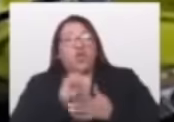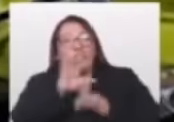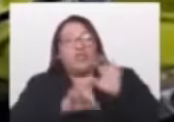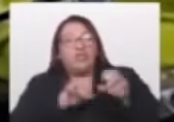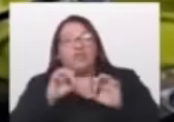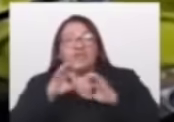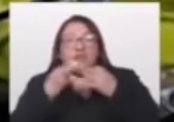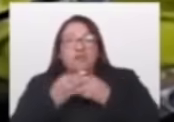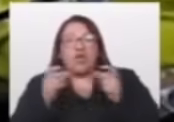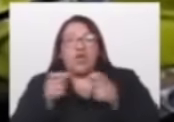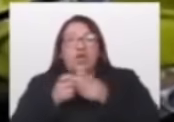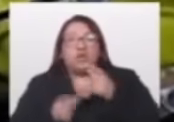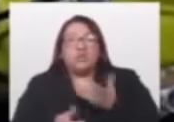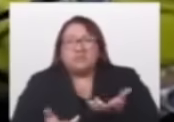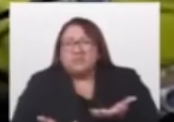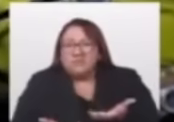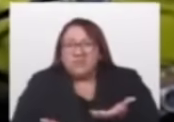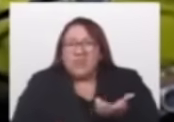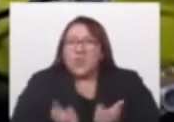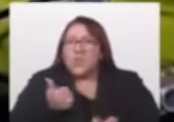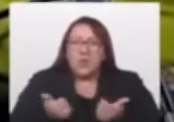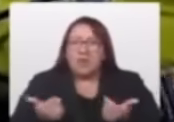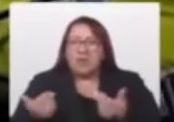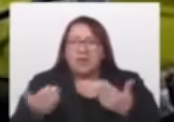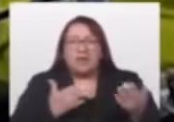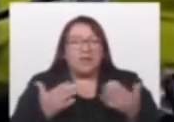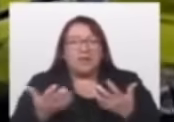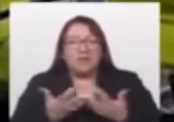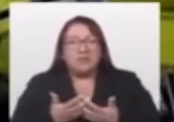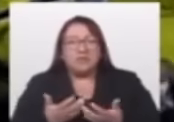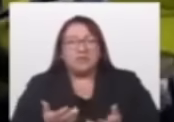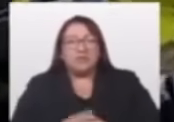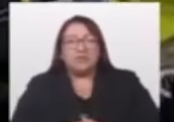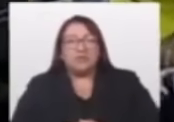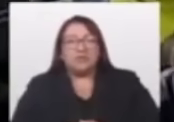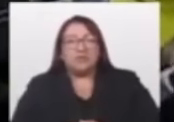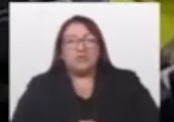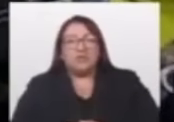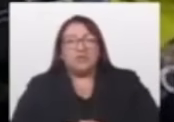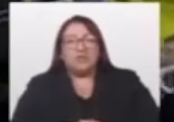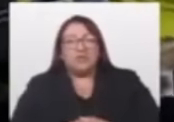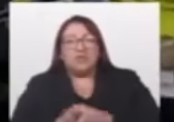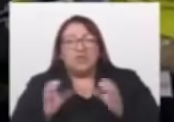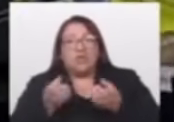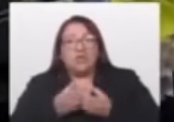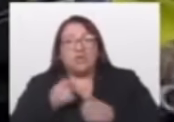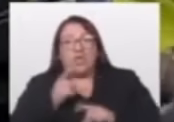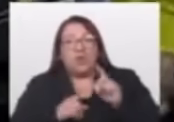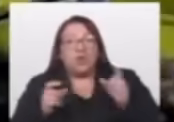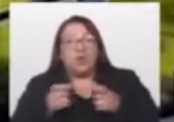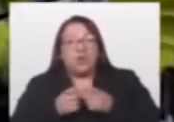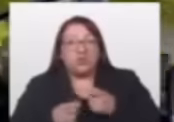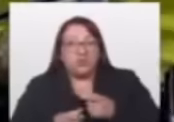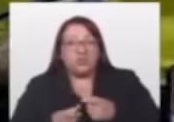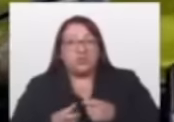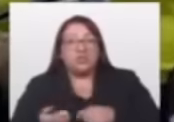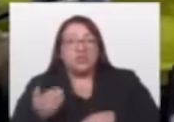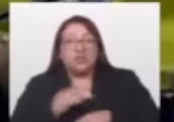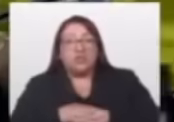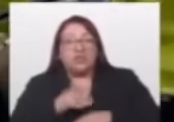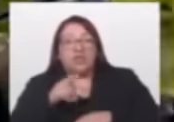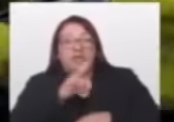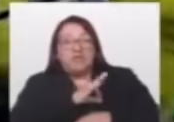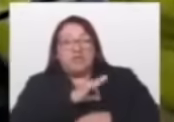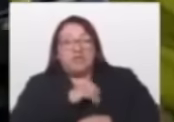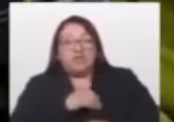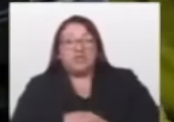de un congresista. Entonces, ¿cuál es la relación del Congreso o de ciertos congresistas con respecto a la